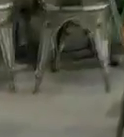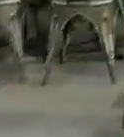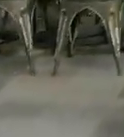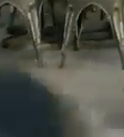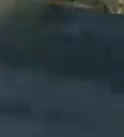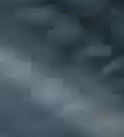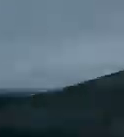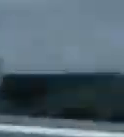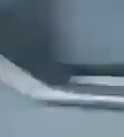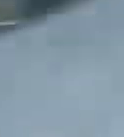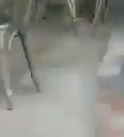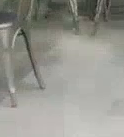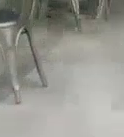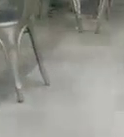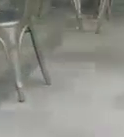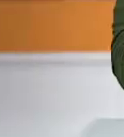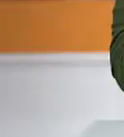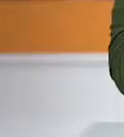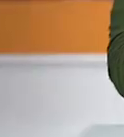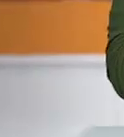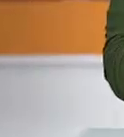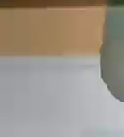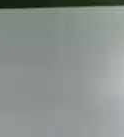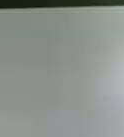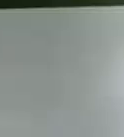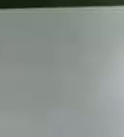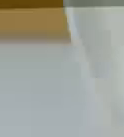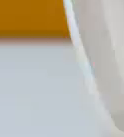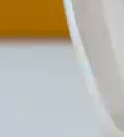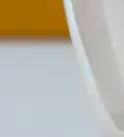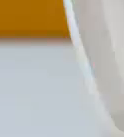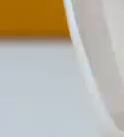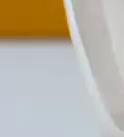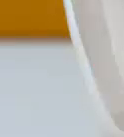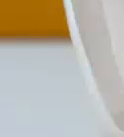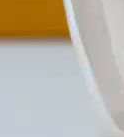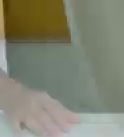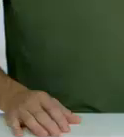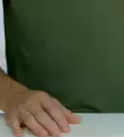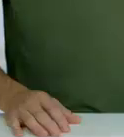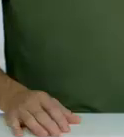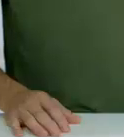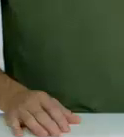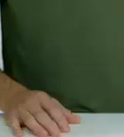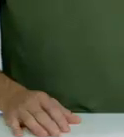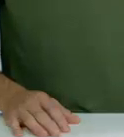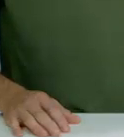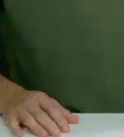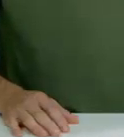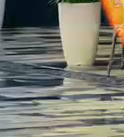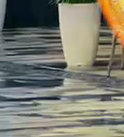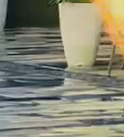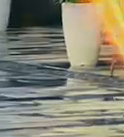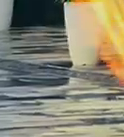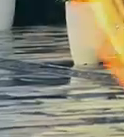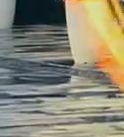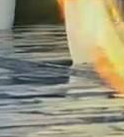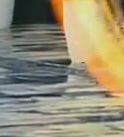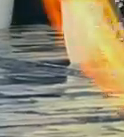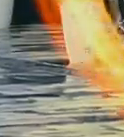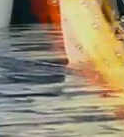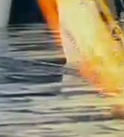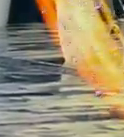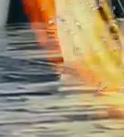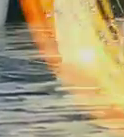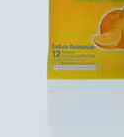en familia, que nada te preocupe. Arriésgate a vivir tomando todos los días Vida Sema Inc. MK, ya que una ingesta adecuada de zinc te ayuda a fortalecer las defensas